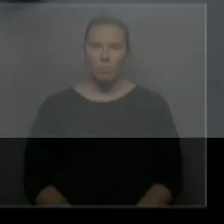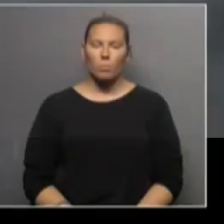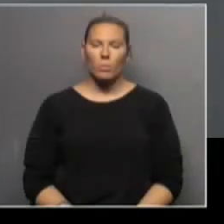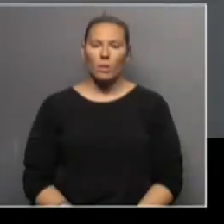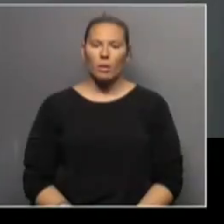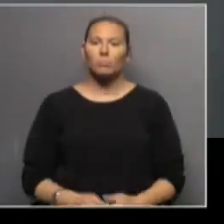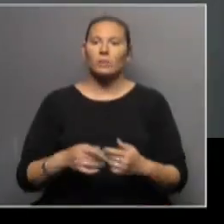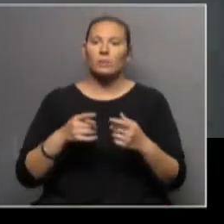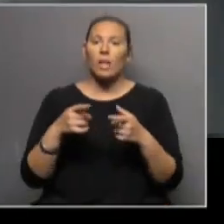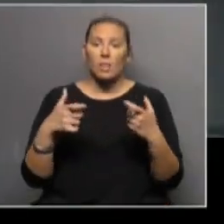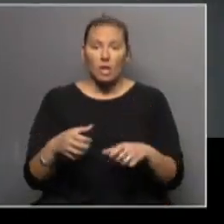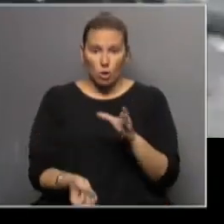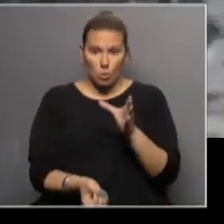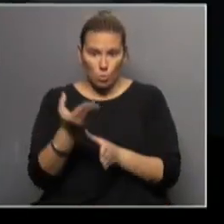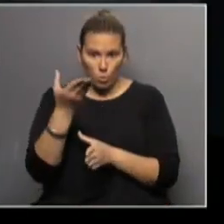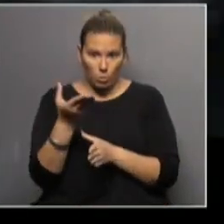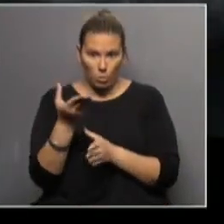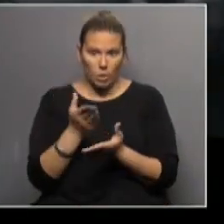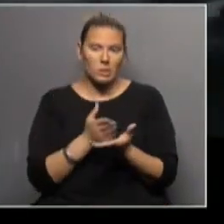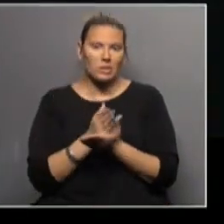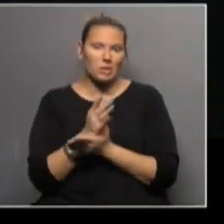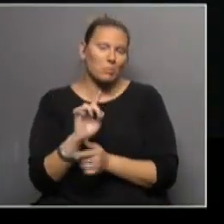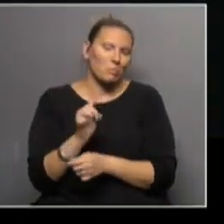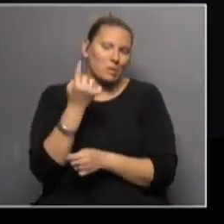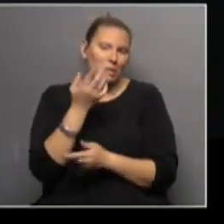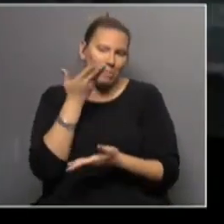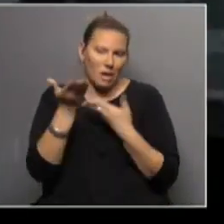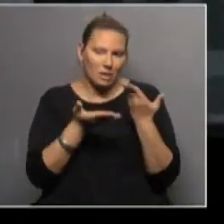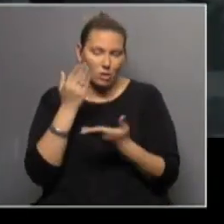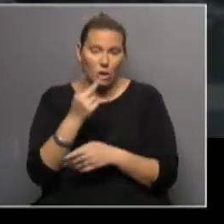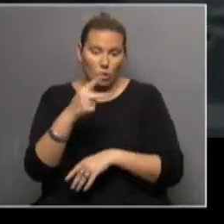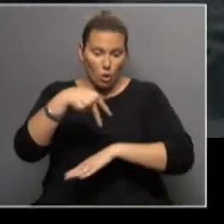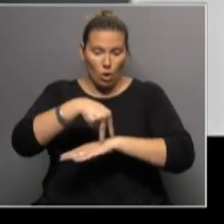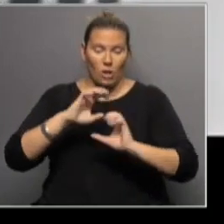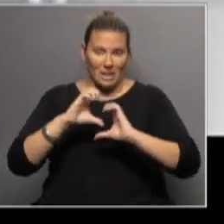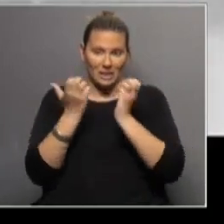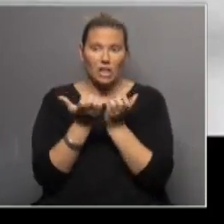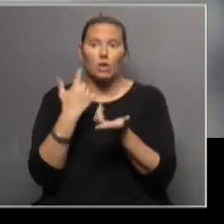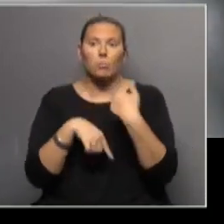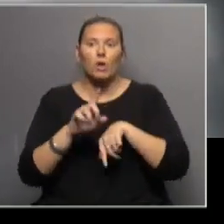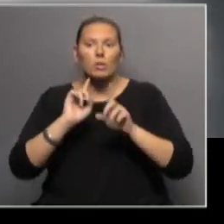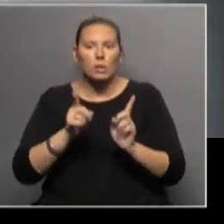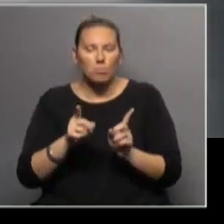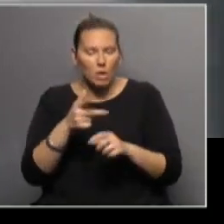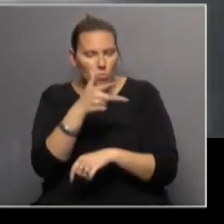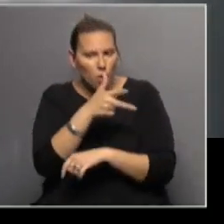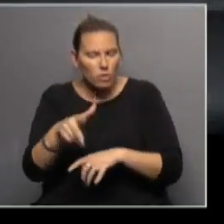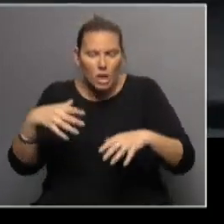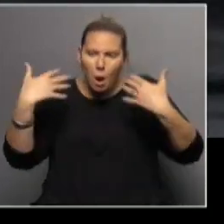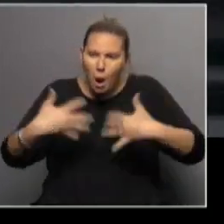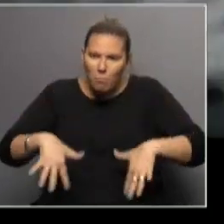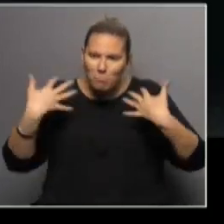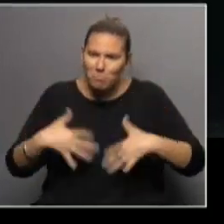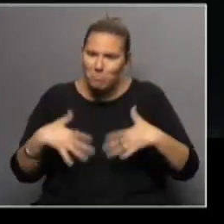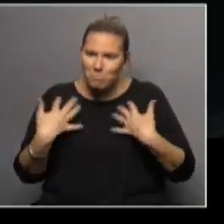Está el tema del disco nuevo, por supuesto, que siempre es central en una banda, y estos dos toques gigantescos del estadio. Pero además vienen con unos videoclips que les vuela la